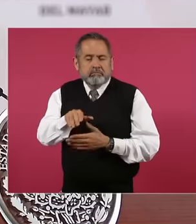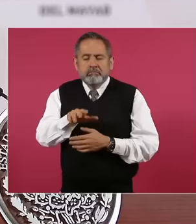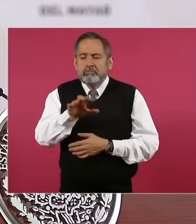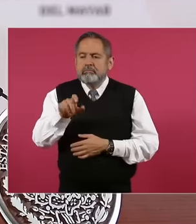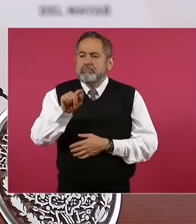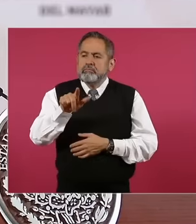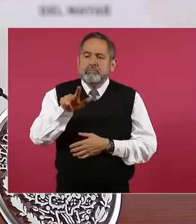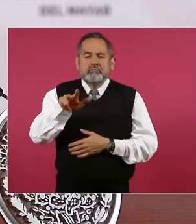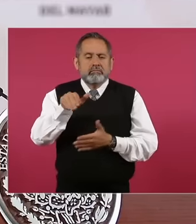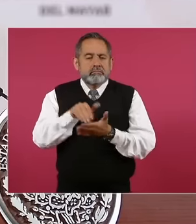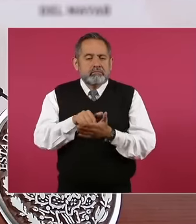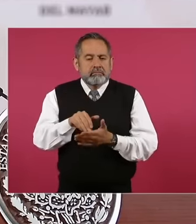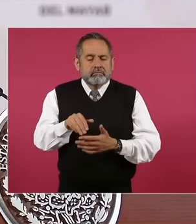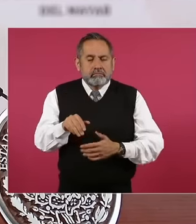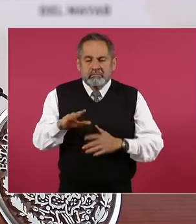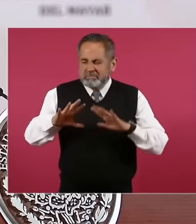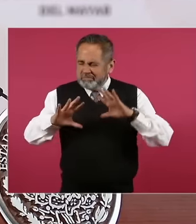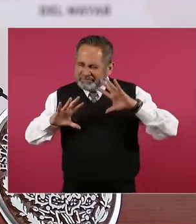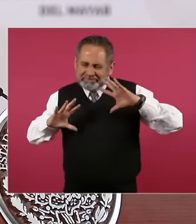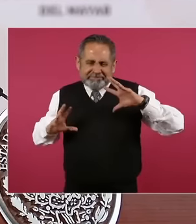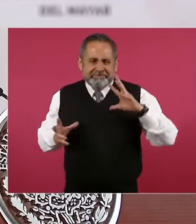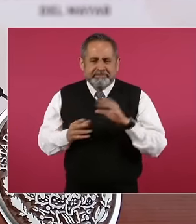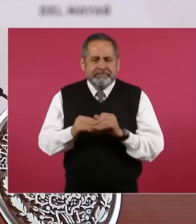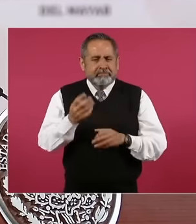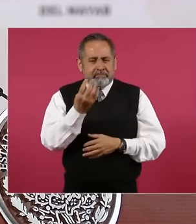24,771,717 pesos con 18 centavos, que dan un gran total de